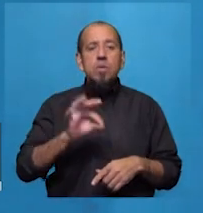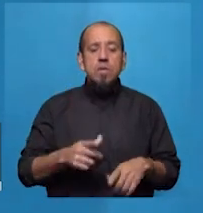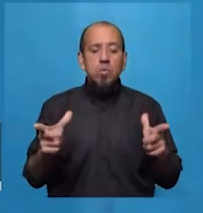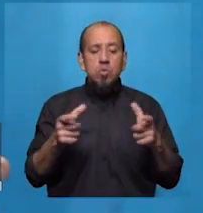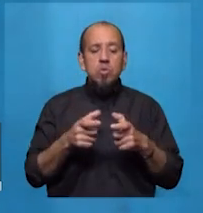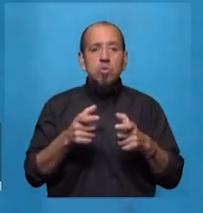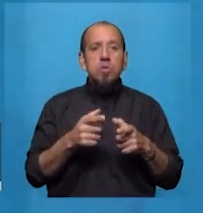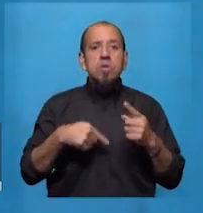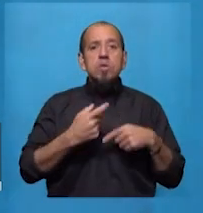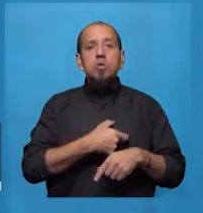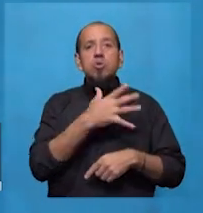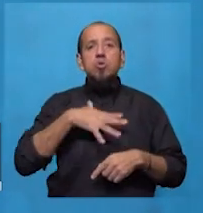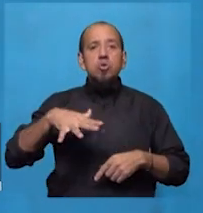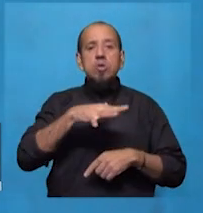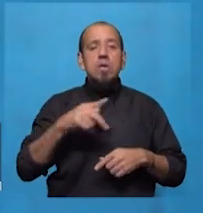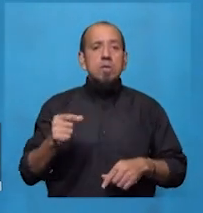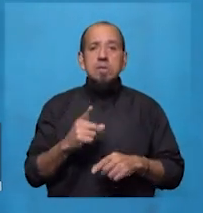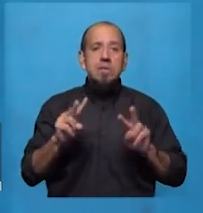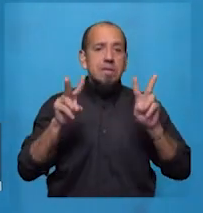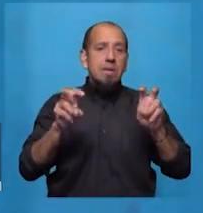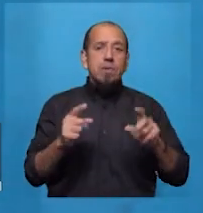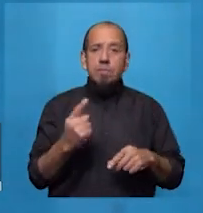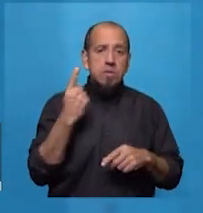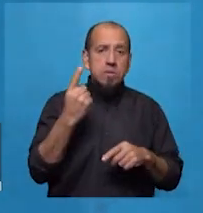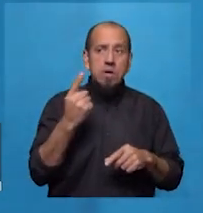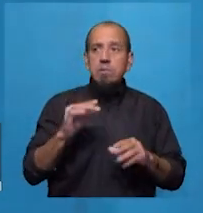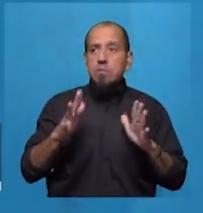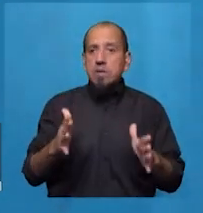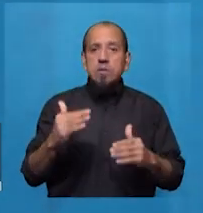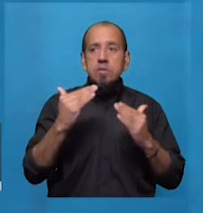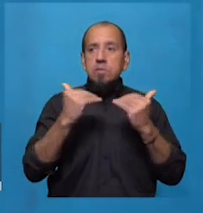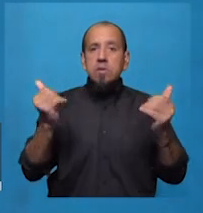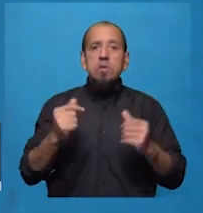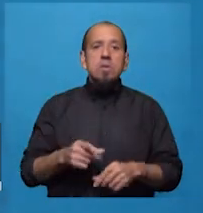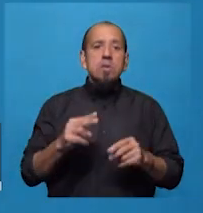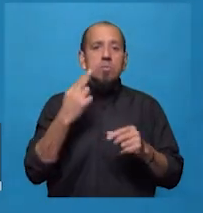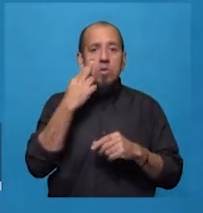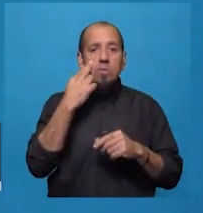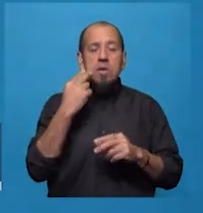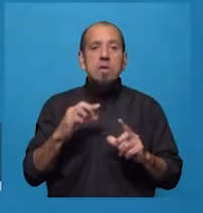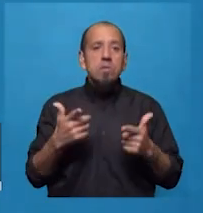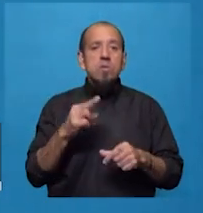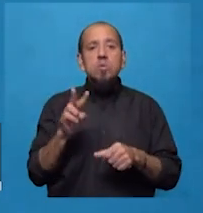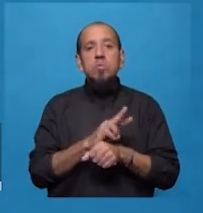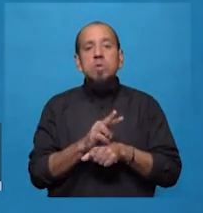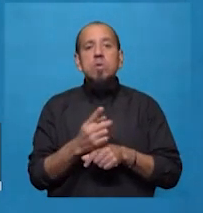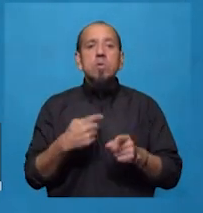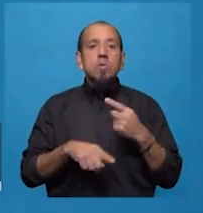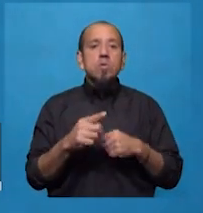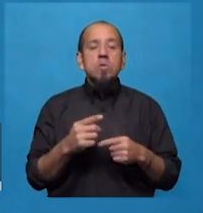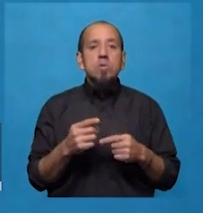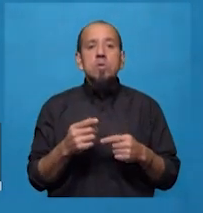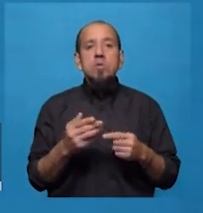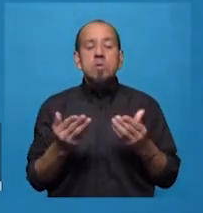cuyo eje o cuyo motivo para la convocatoria es el problema de la inseguridad entonces entre esas dos